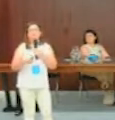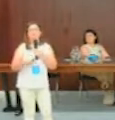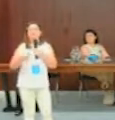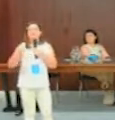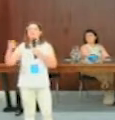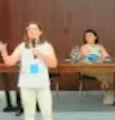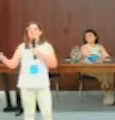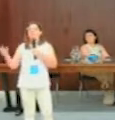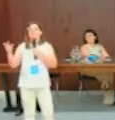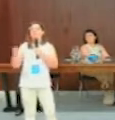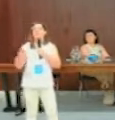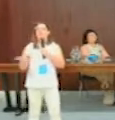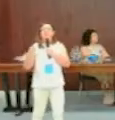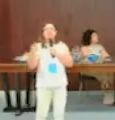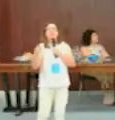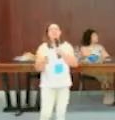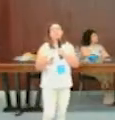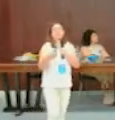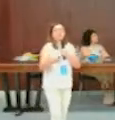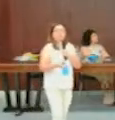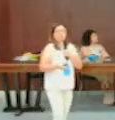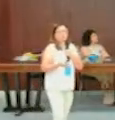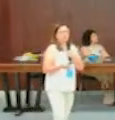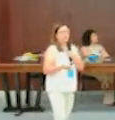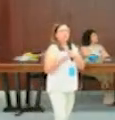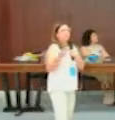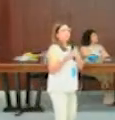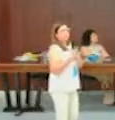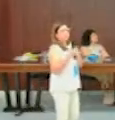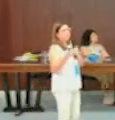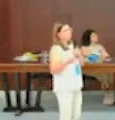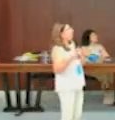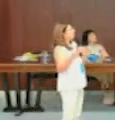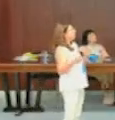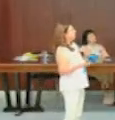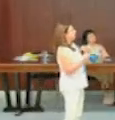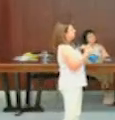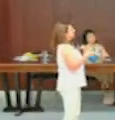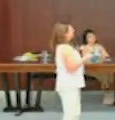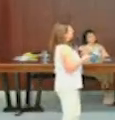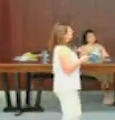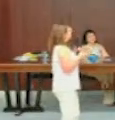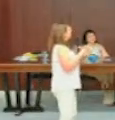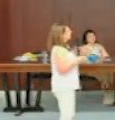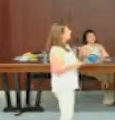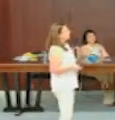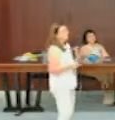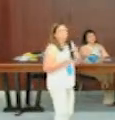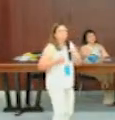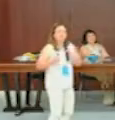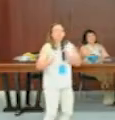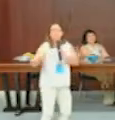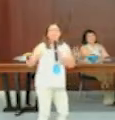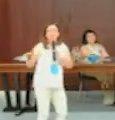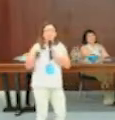paciente y se confía solo en el estudio diagnóstico, en lo que me dijo la ecografía, la tomografía, el laboratorio